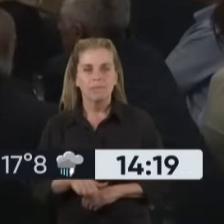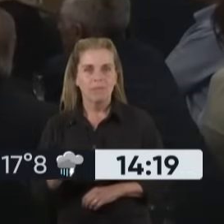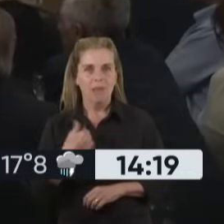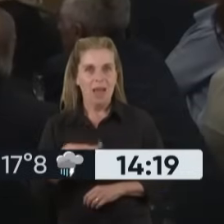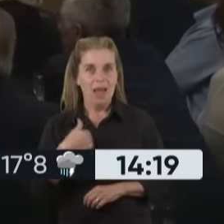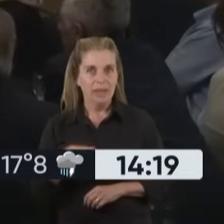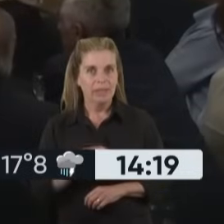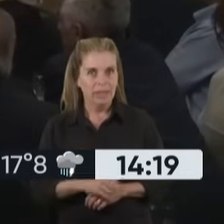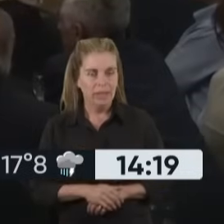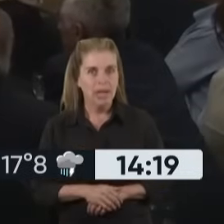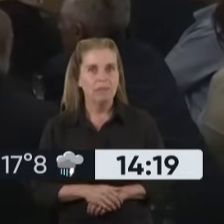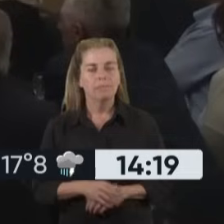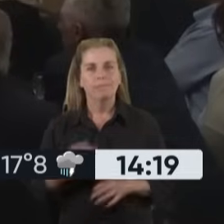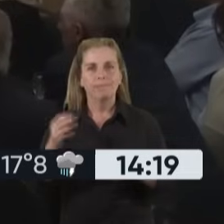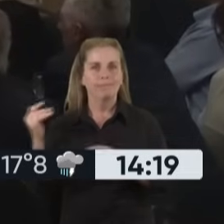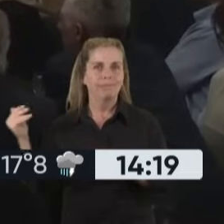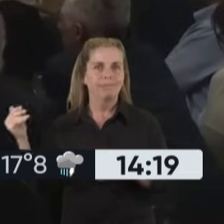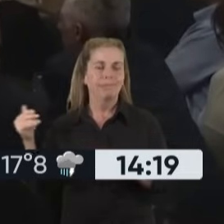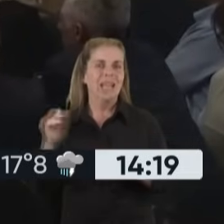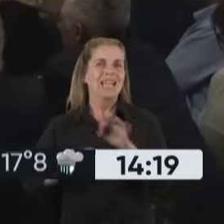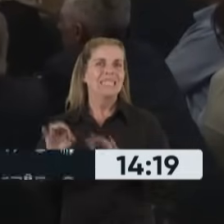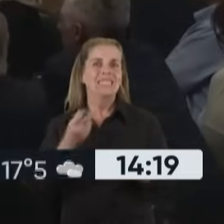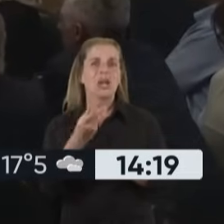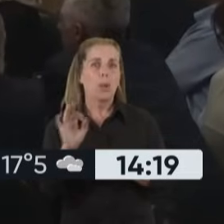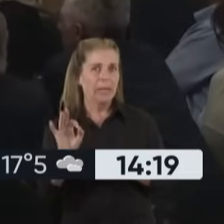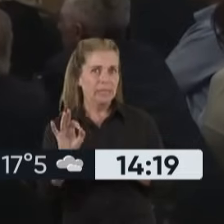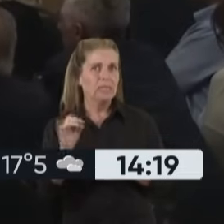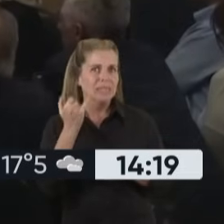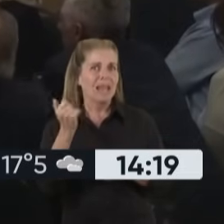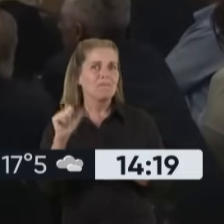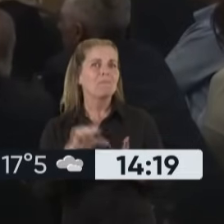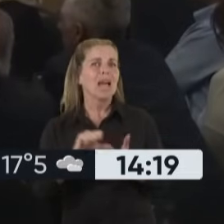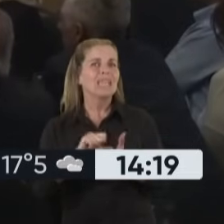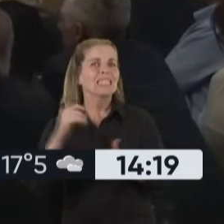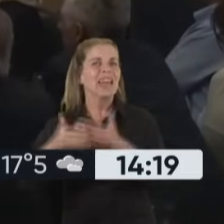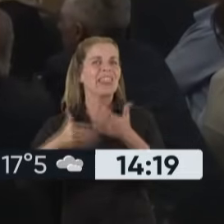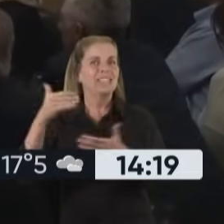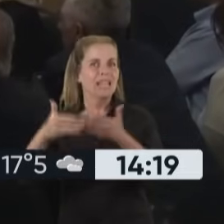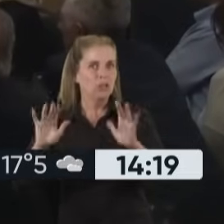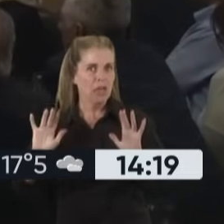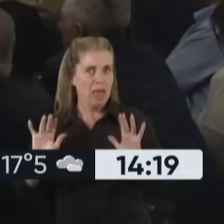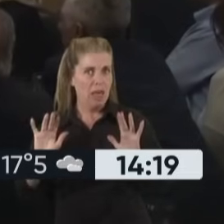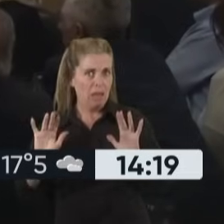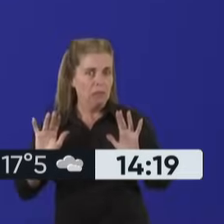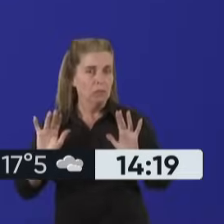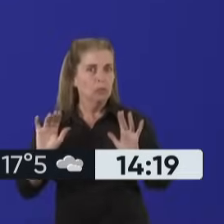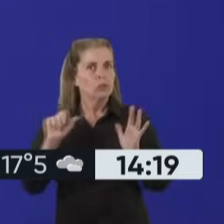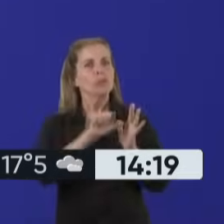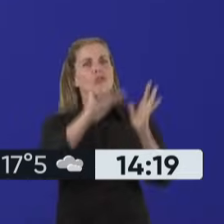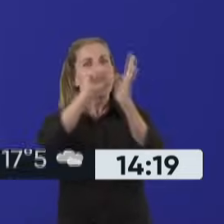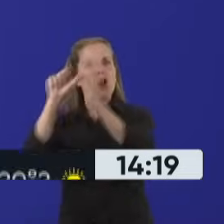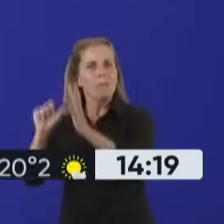Argentina entró al siglo XX siendo un país desarrollado, y es el único país que, siendo desarrollado, se convirtió en